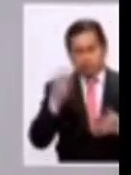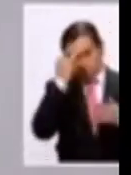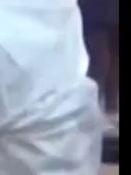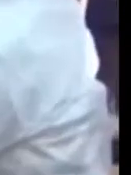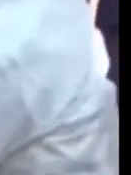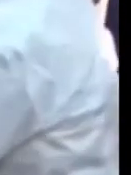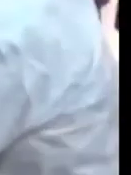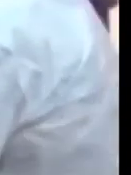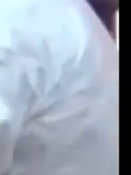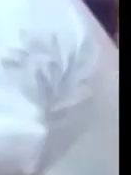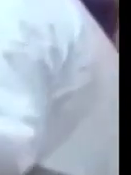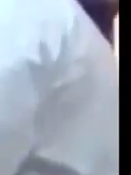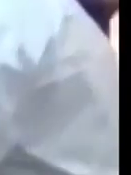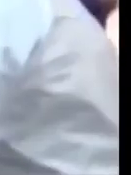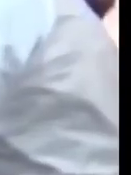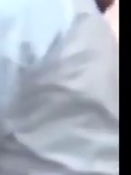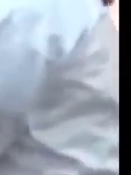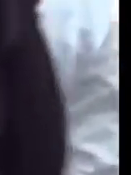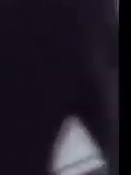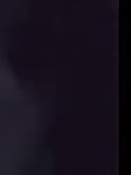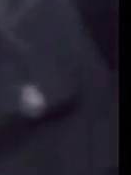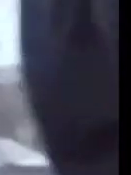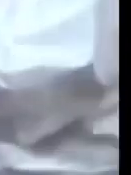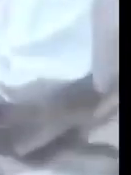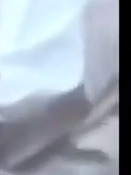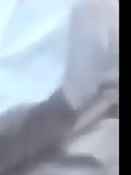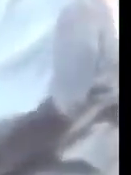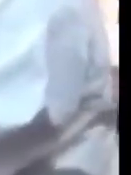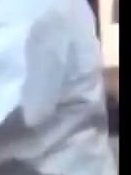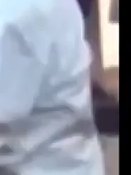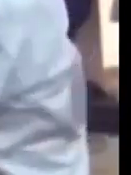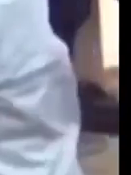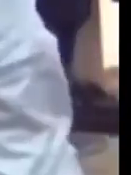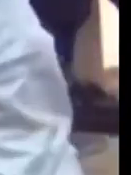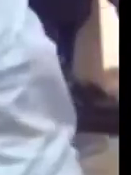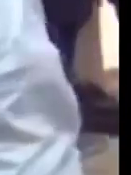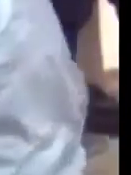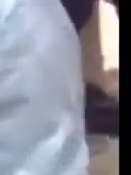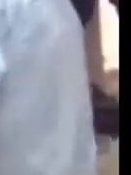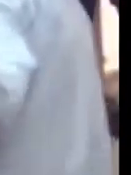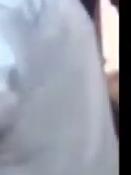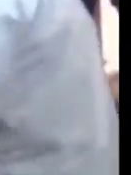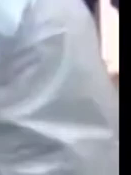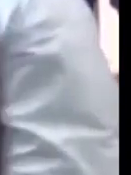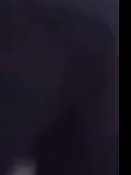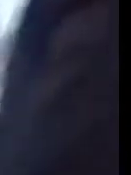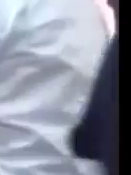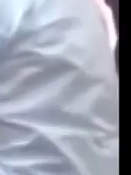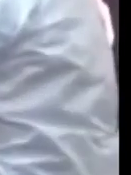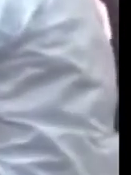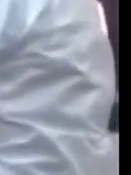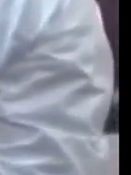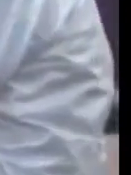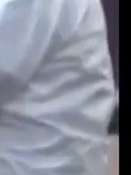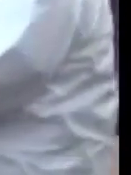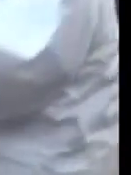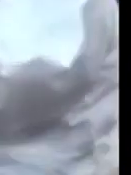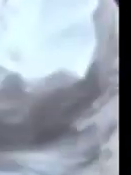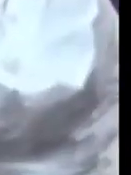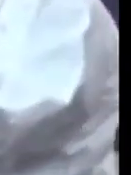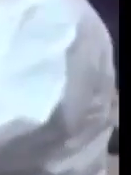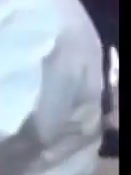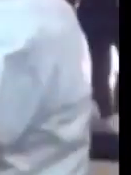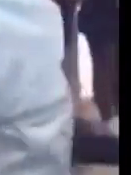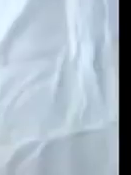de base santacruz presenta sin casos cochabamba 33 la pas 37 oruro 8 puntos y 8 chuquisaca 1 pando 6 y